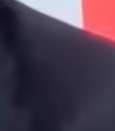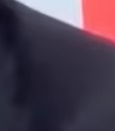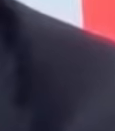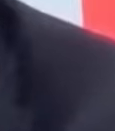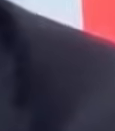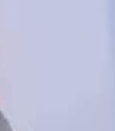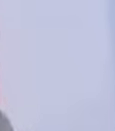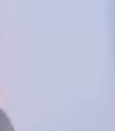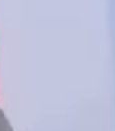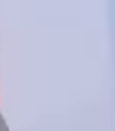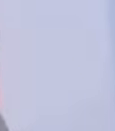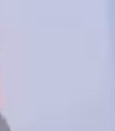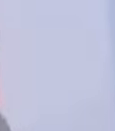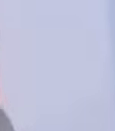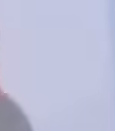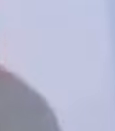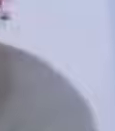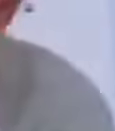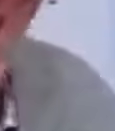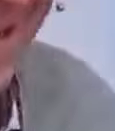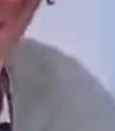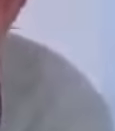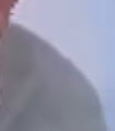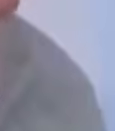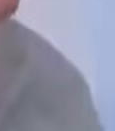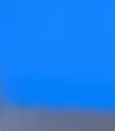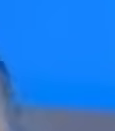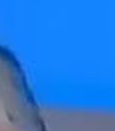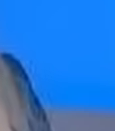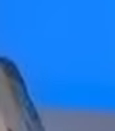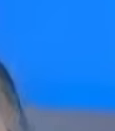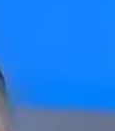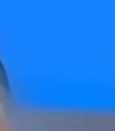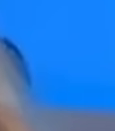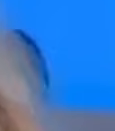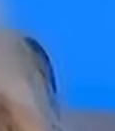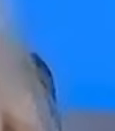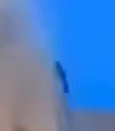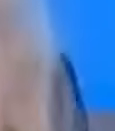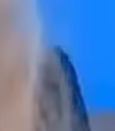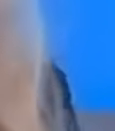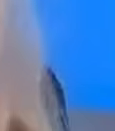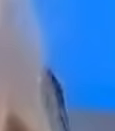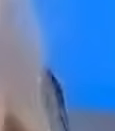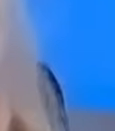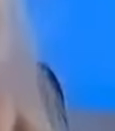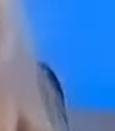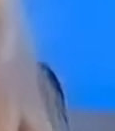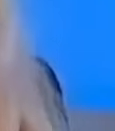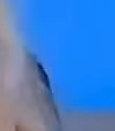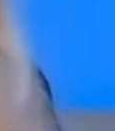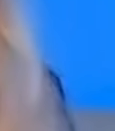que integra la Cámara de Diputados. Vamos, Chipi, Chipi, también diputado nacional. Gracias, Chipi. Me gustó lo que te dijo Santoro. Merecidísimo. Vale. Ahora sí.